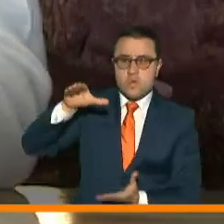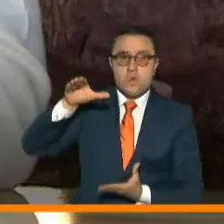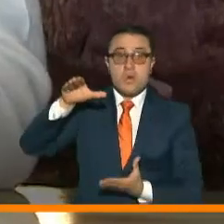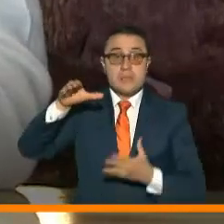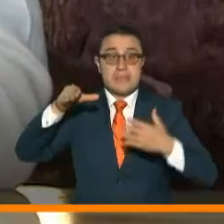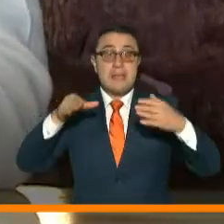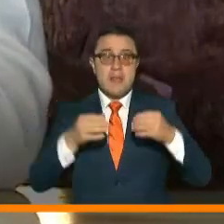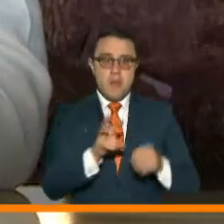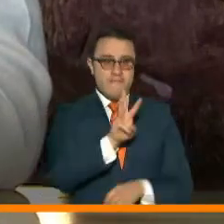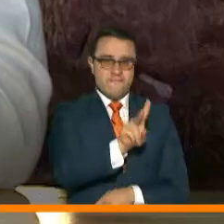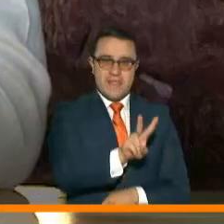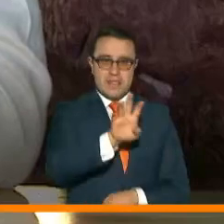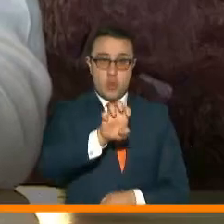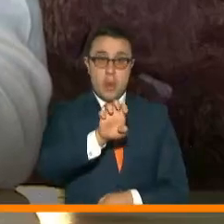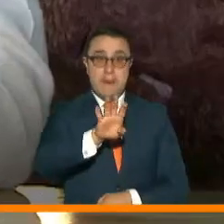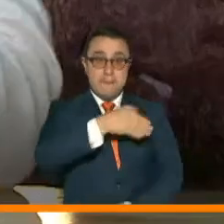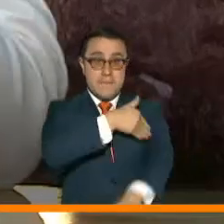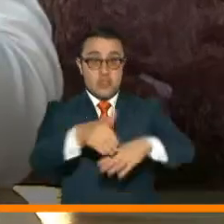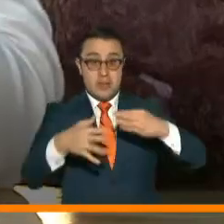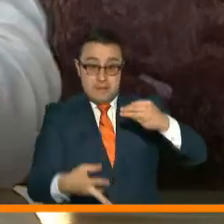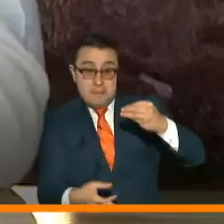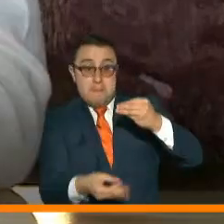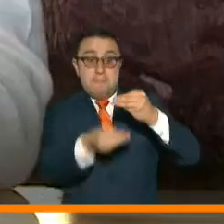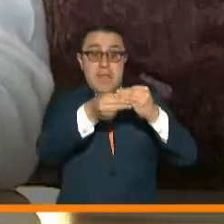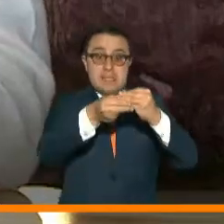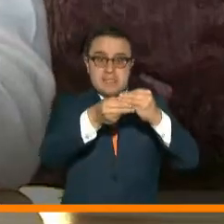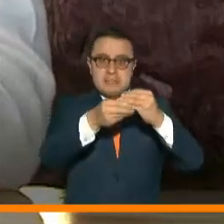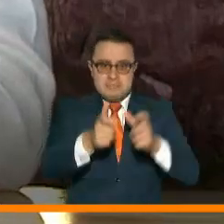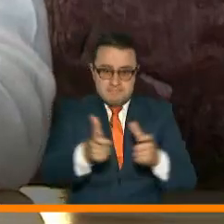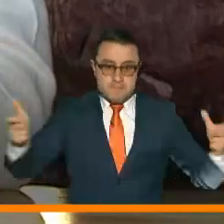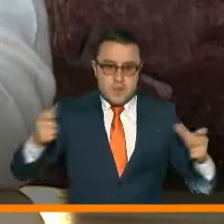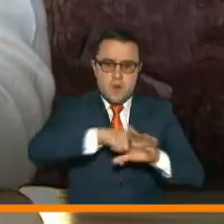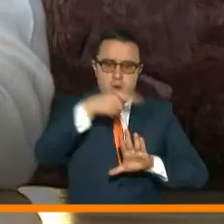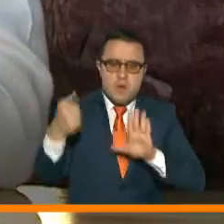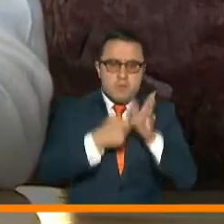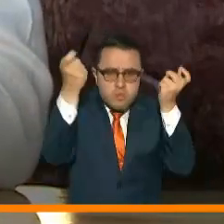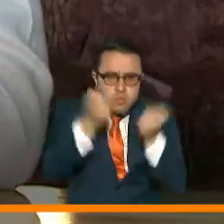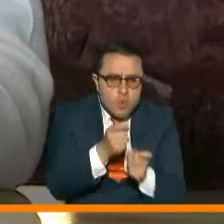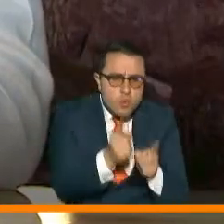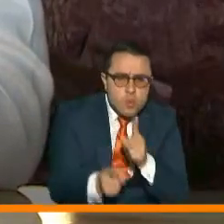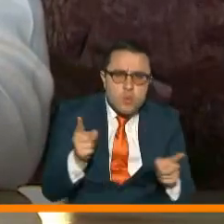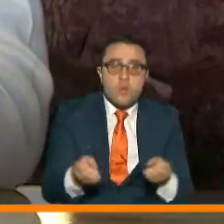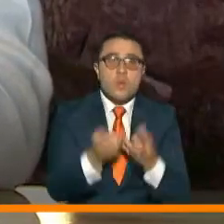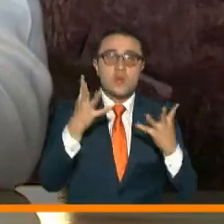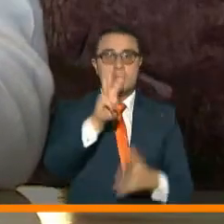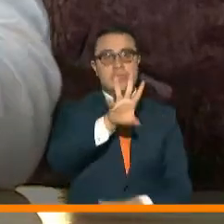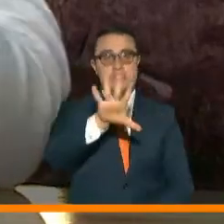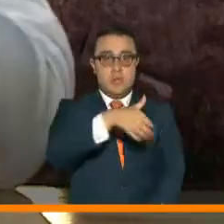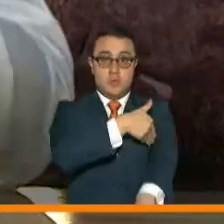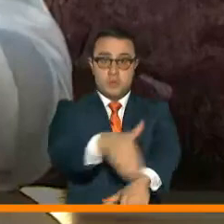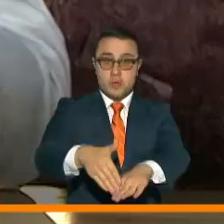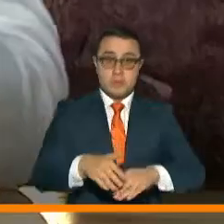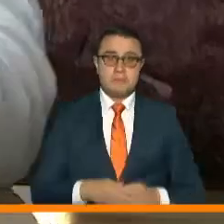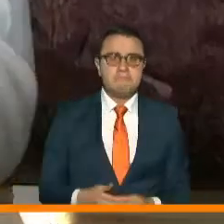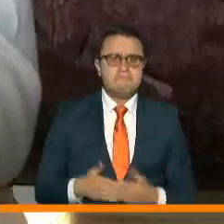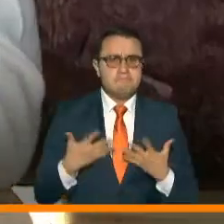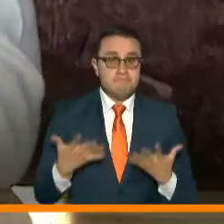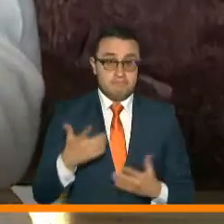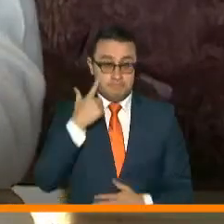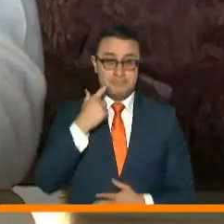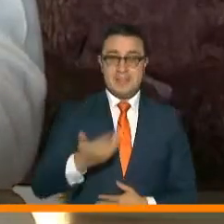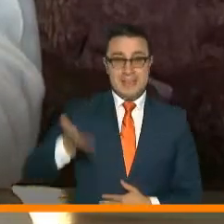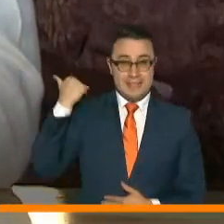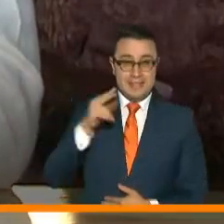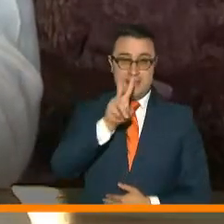remanente adicional que nos permite llegar a los 35 millones de colombianos. ¿Cómo se hace esto? A los 29